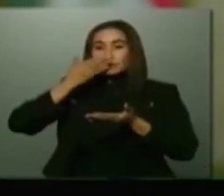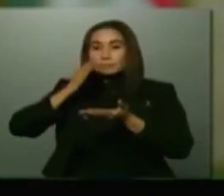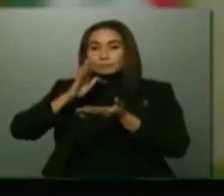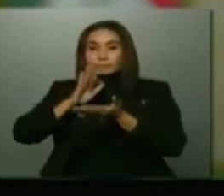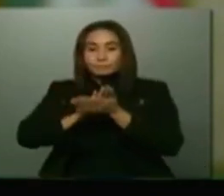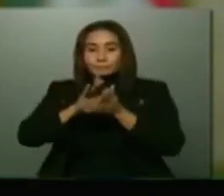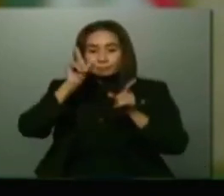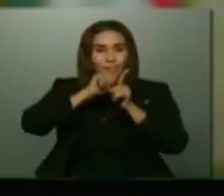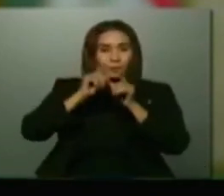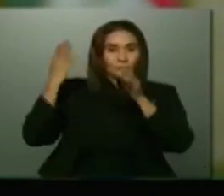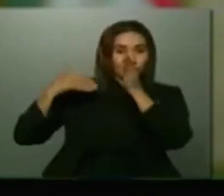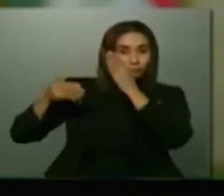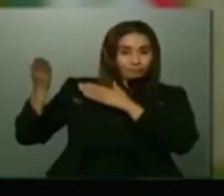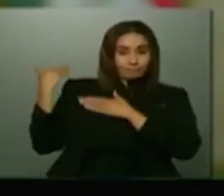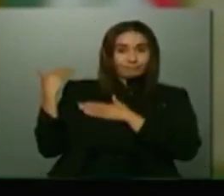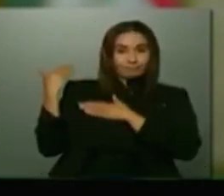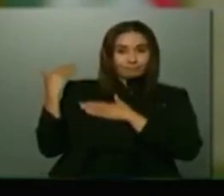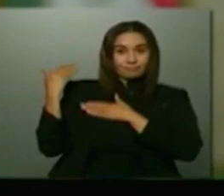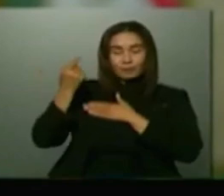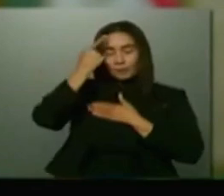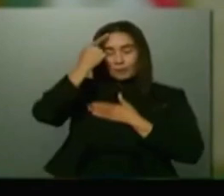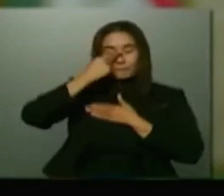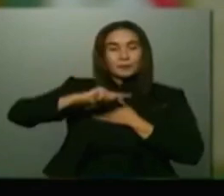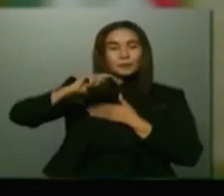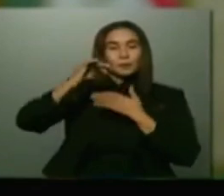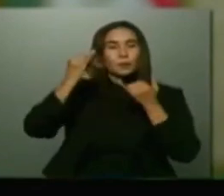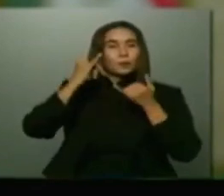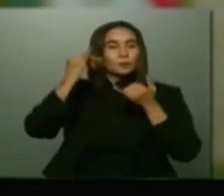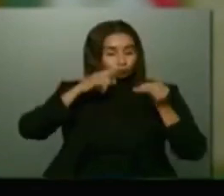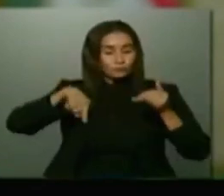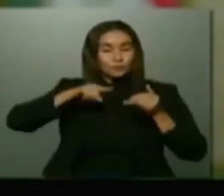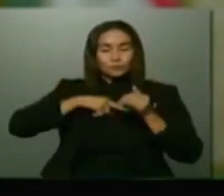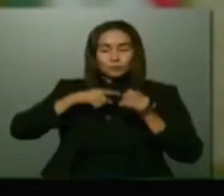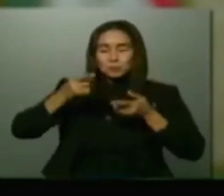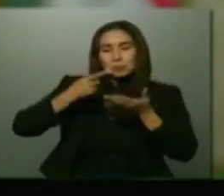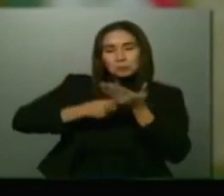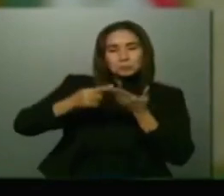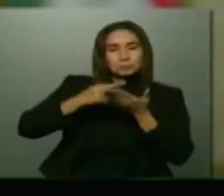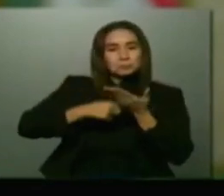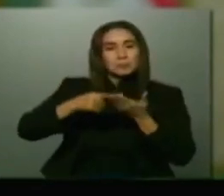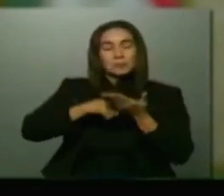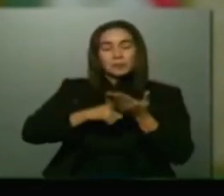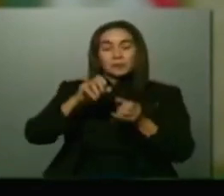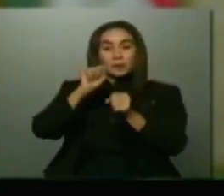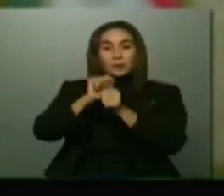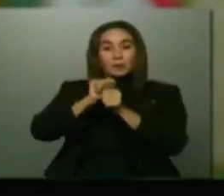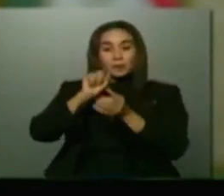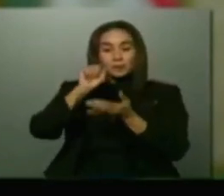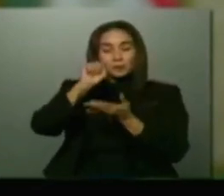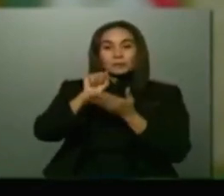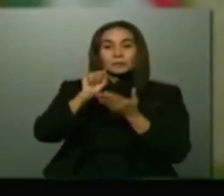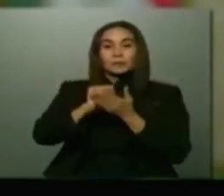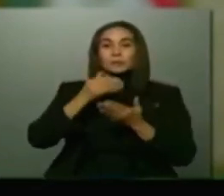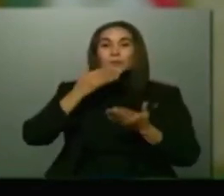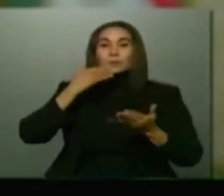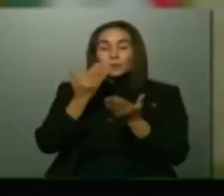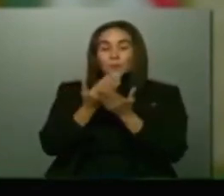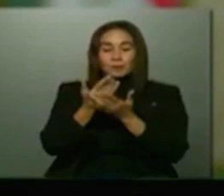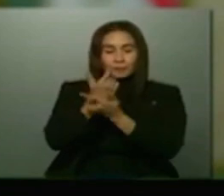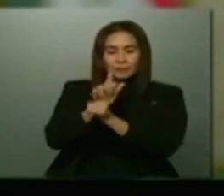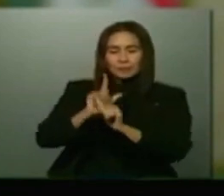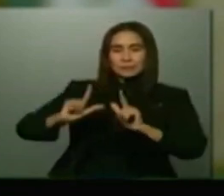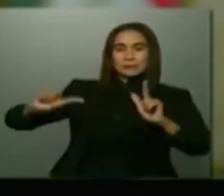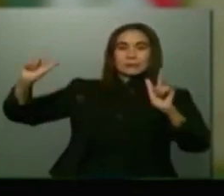otros hicieron, pero nosotros hemos gestionado, hemos negociado y ejecutado una solución que nos permite liberarnos